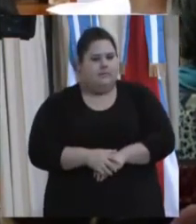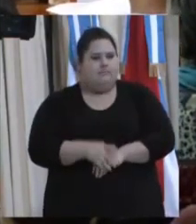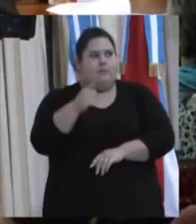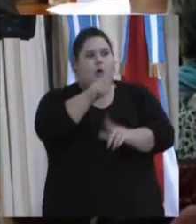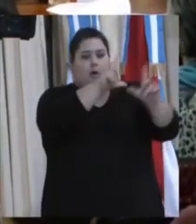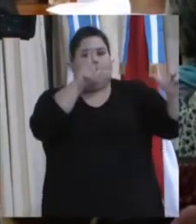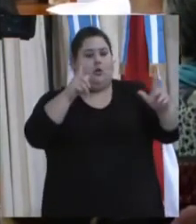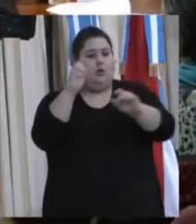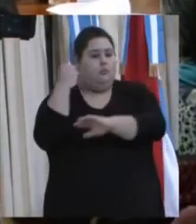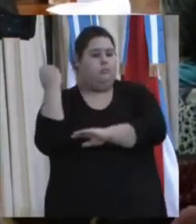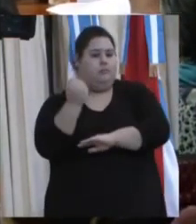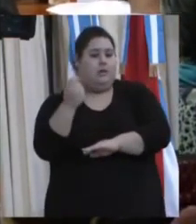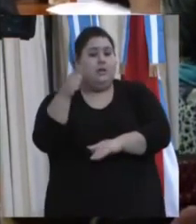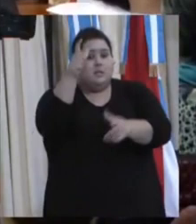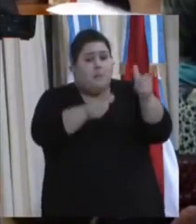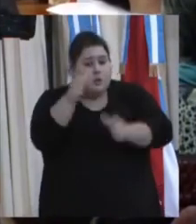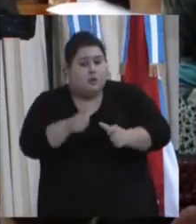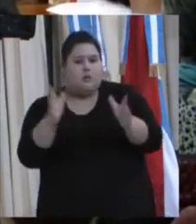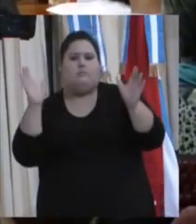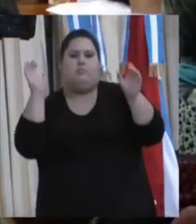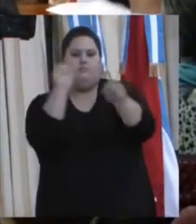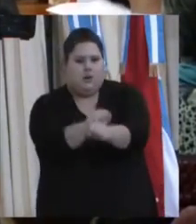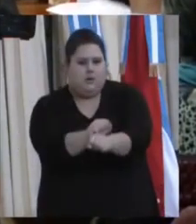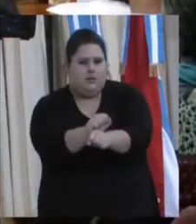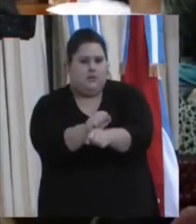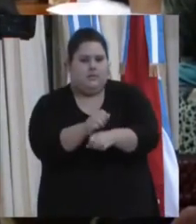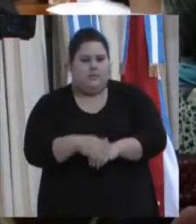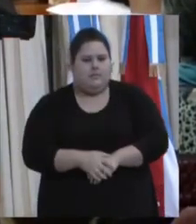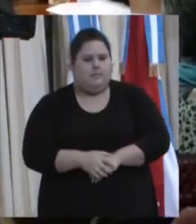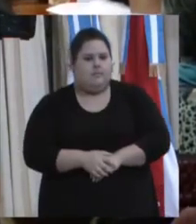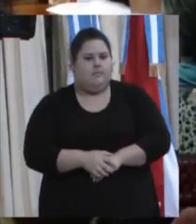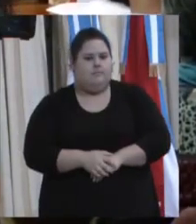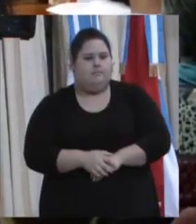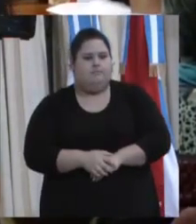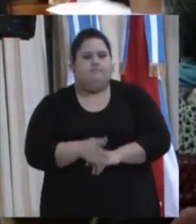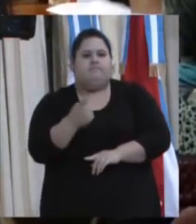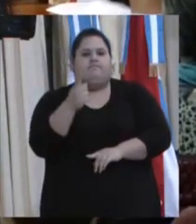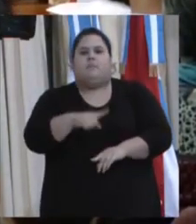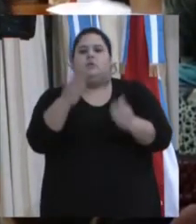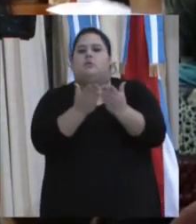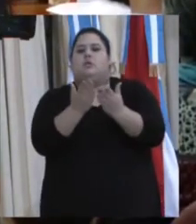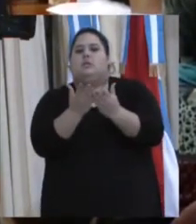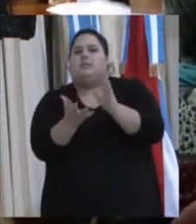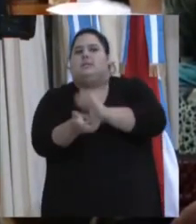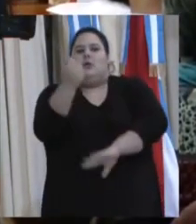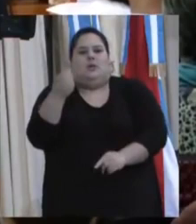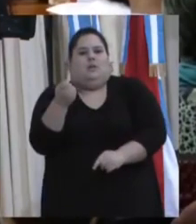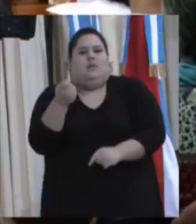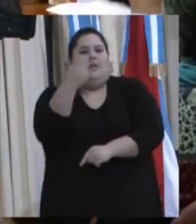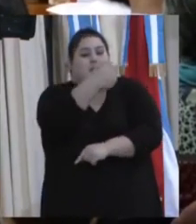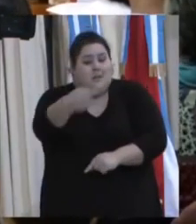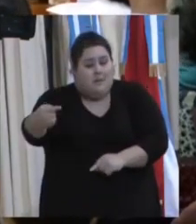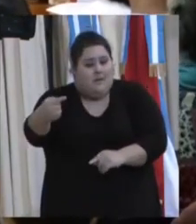los estudiantes van presos en un carro, otra foto que vimos por acá, pero los estudiantes logran que a la semana siguiente